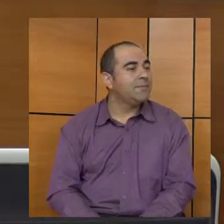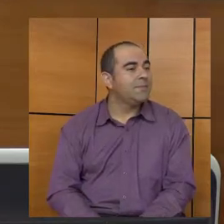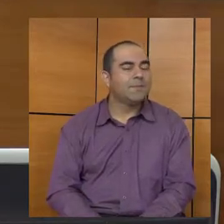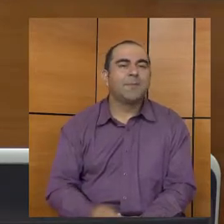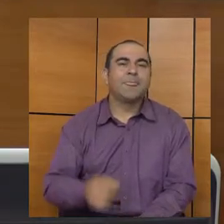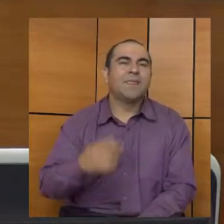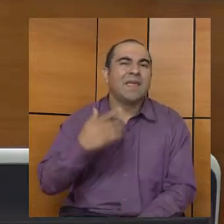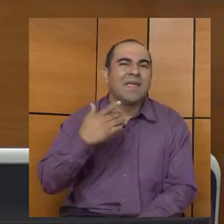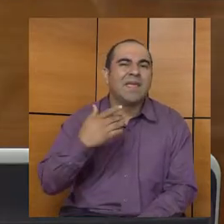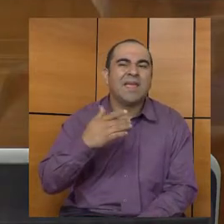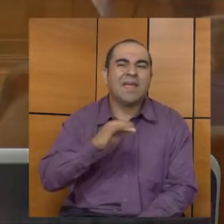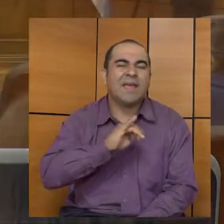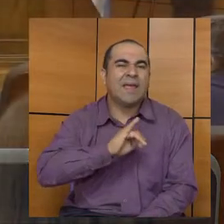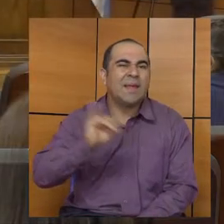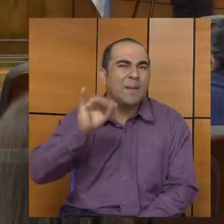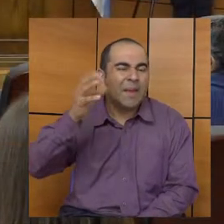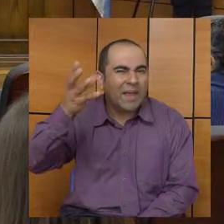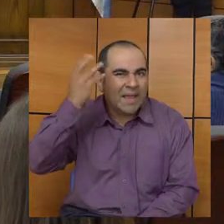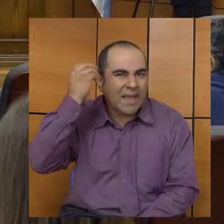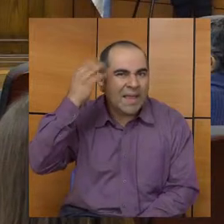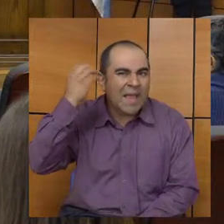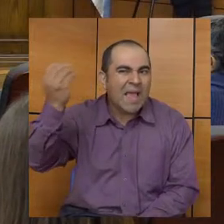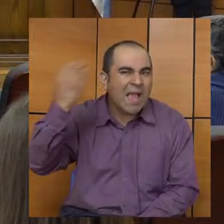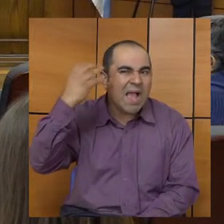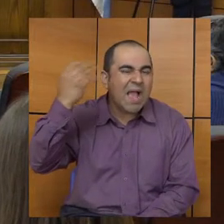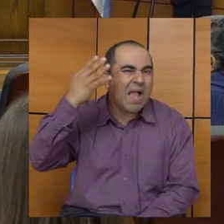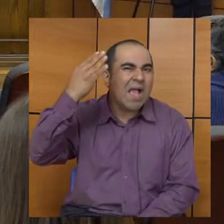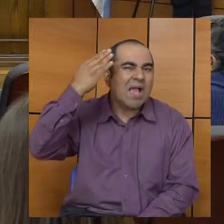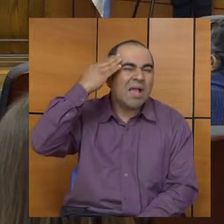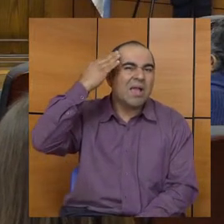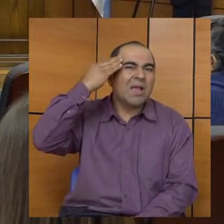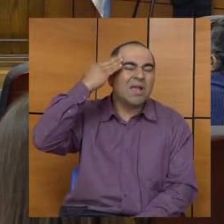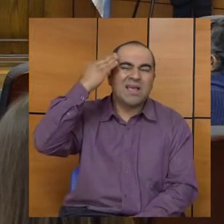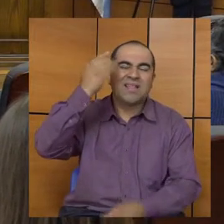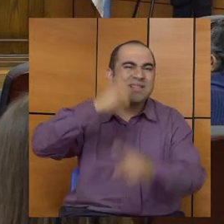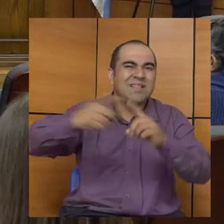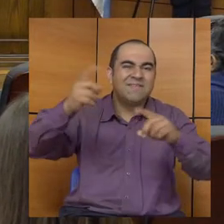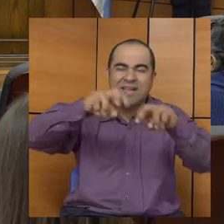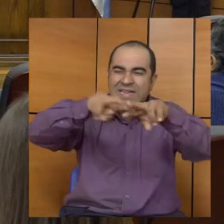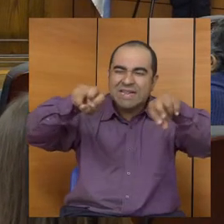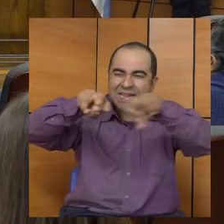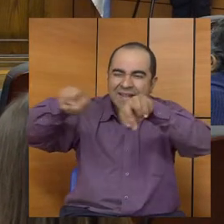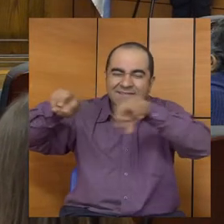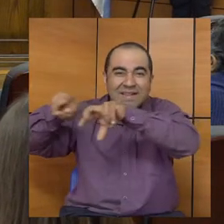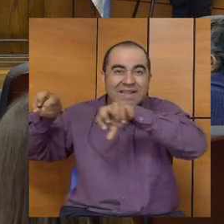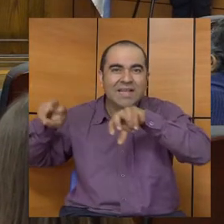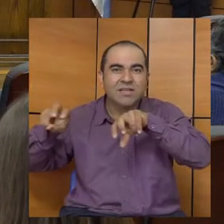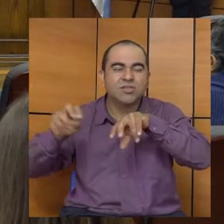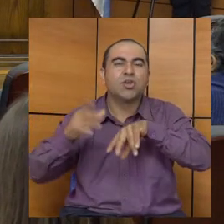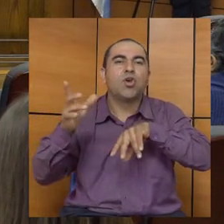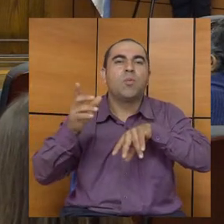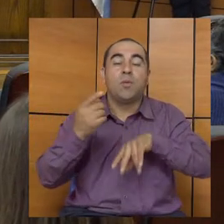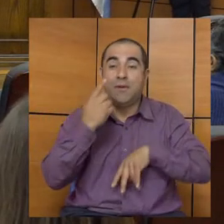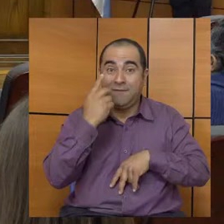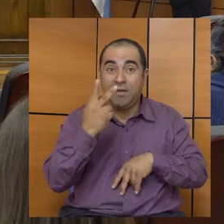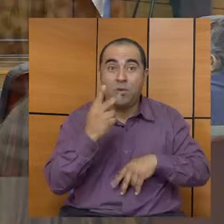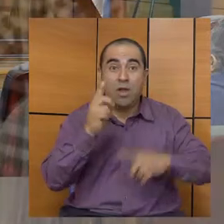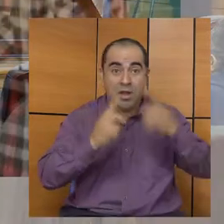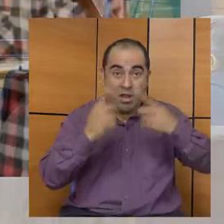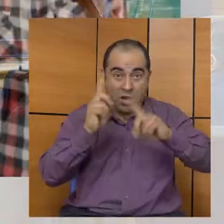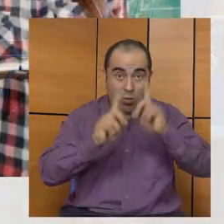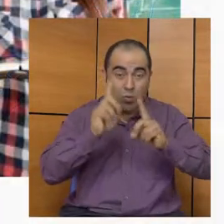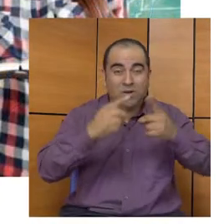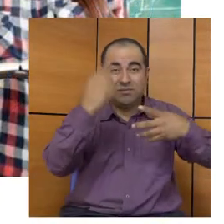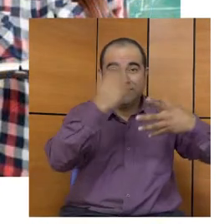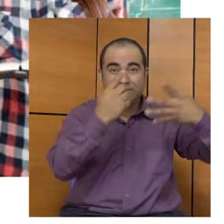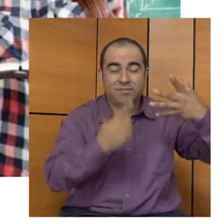¿Qué aprendimos de este primer bloque, ¿no? De varias investigaciones, que aquí ponemos un par de ellas? Bueno,